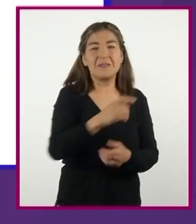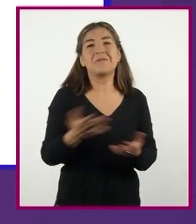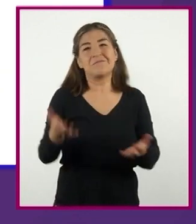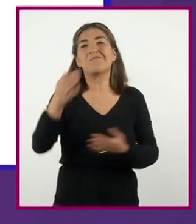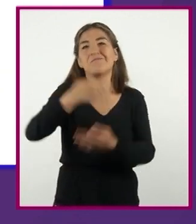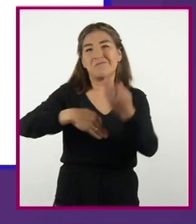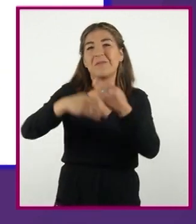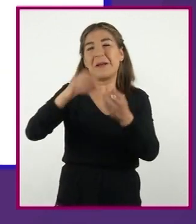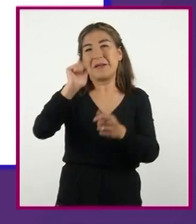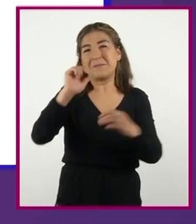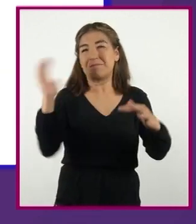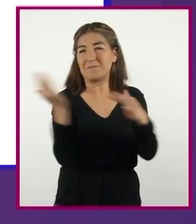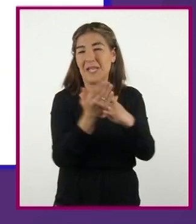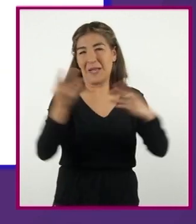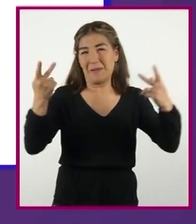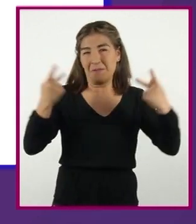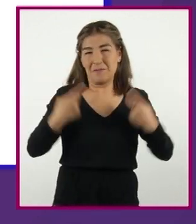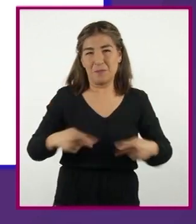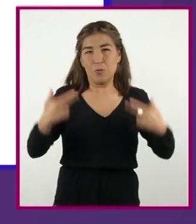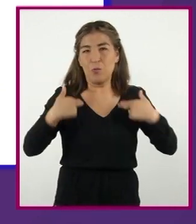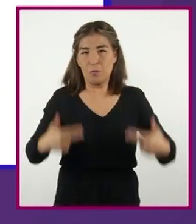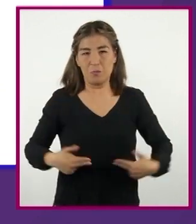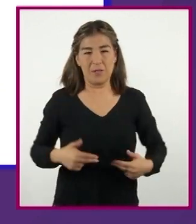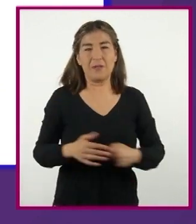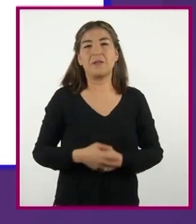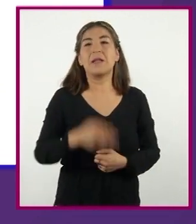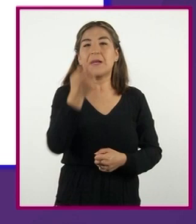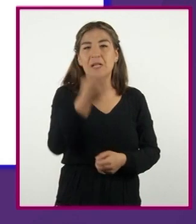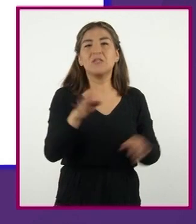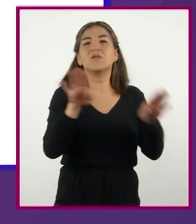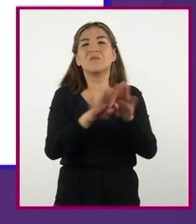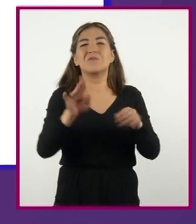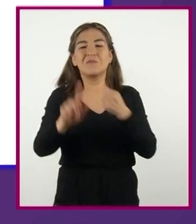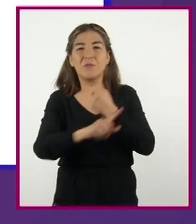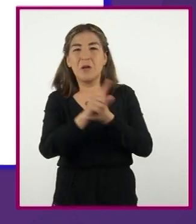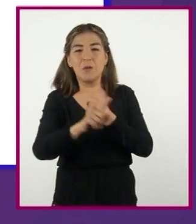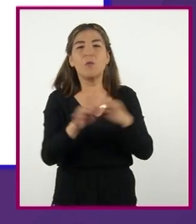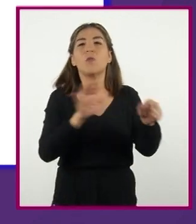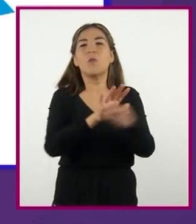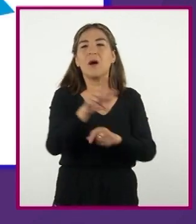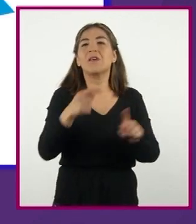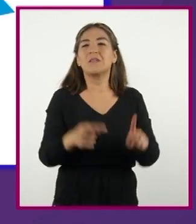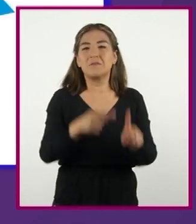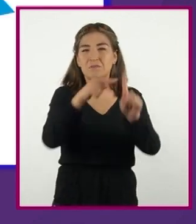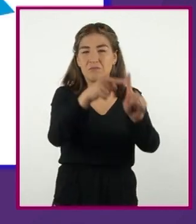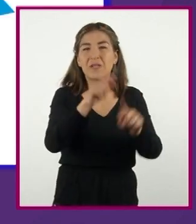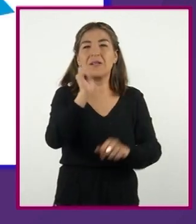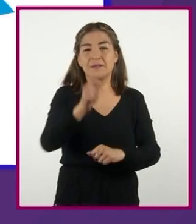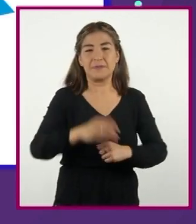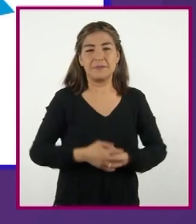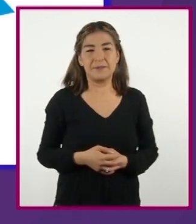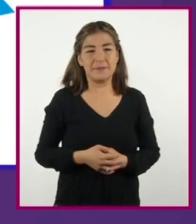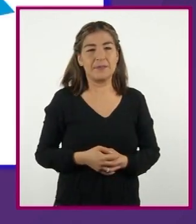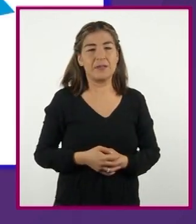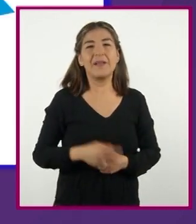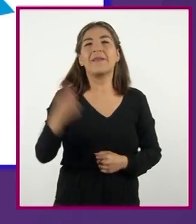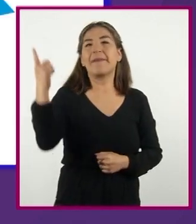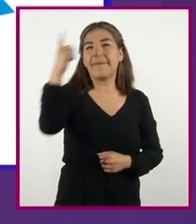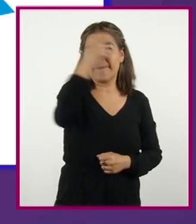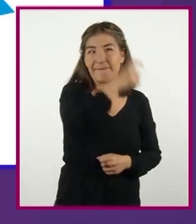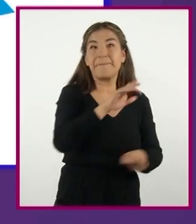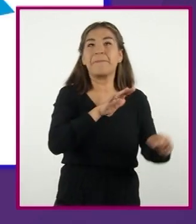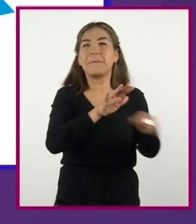humanidad. Como consecuencia de tal situación, se presenta un proceso que constituye otro desafío